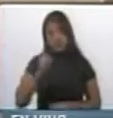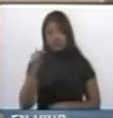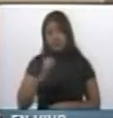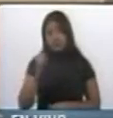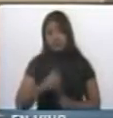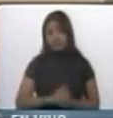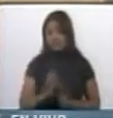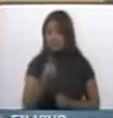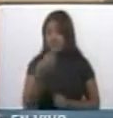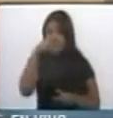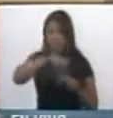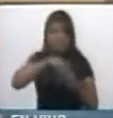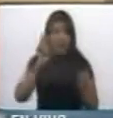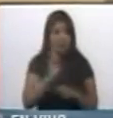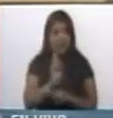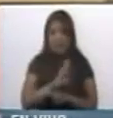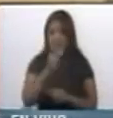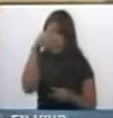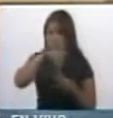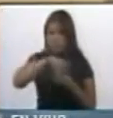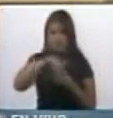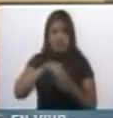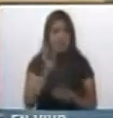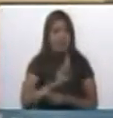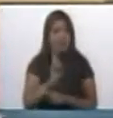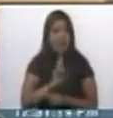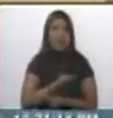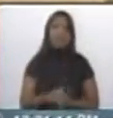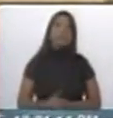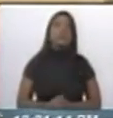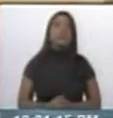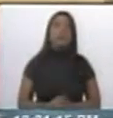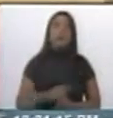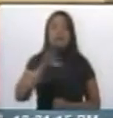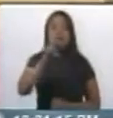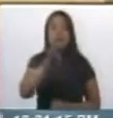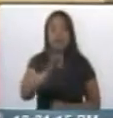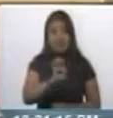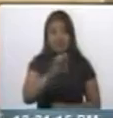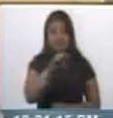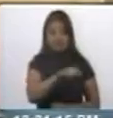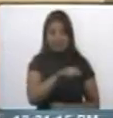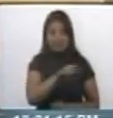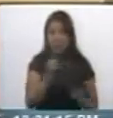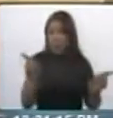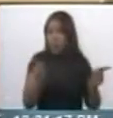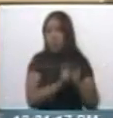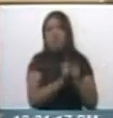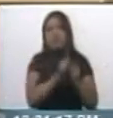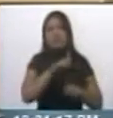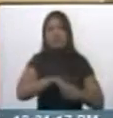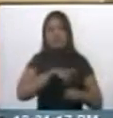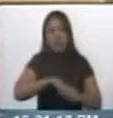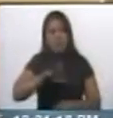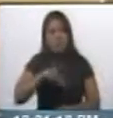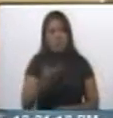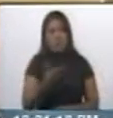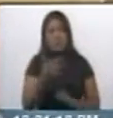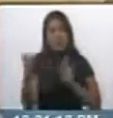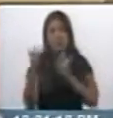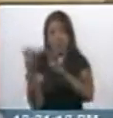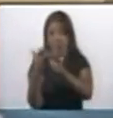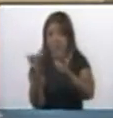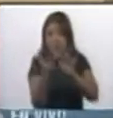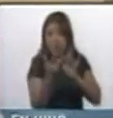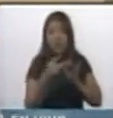primero la votación es muy rápida. El Consejo Nacional Electoral en tiempo récord logró articular para que